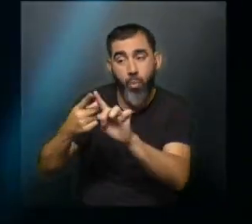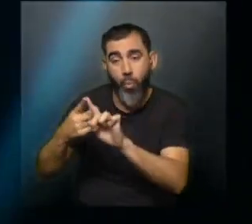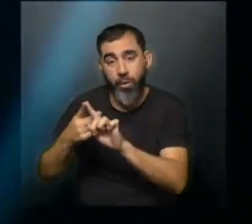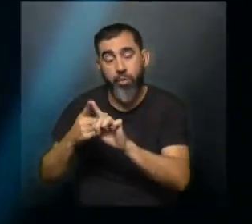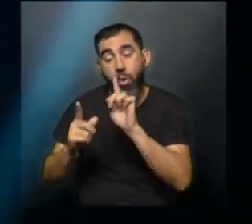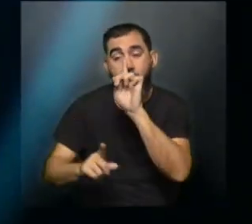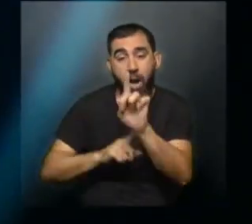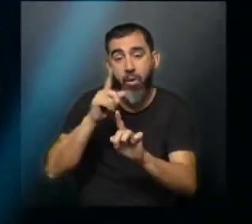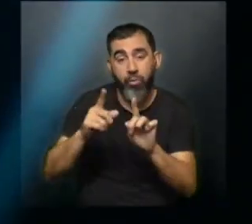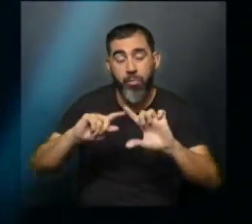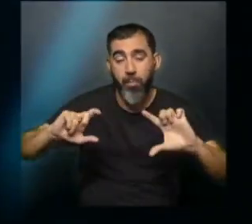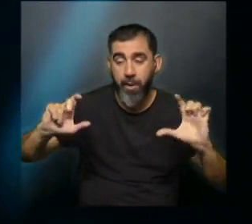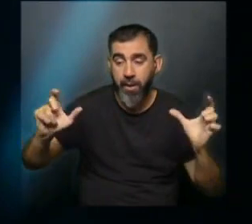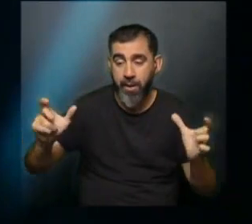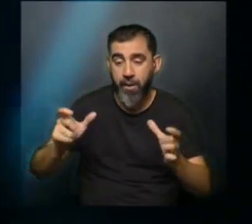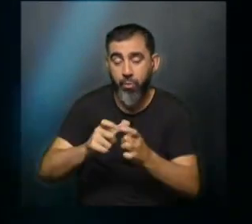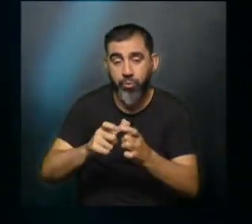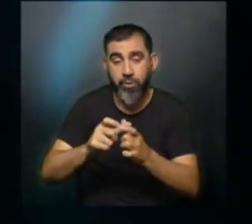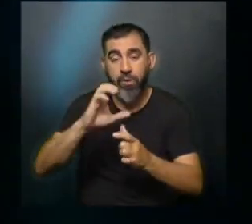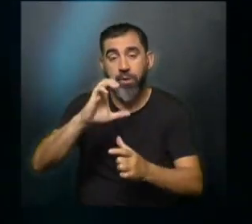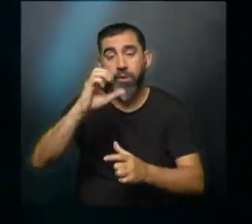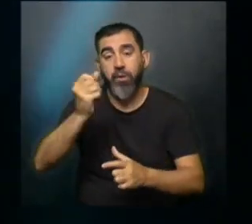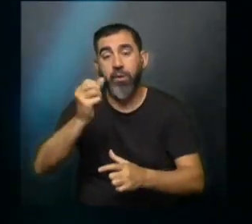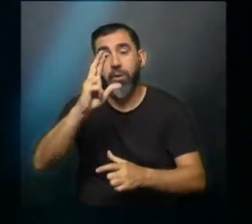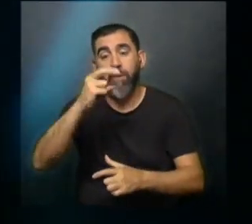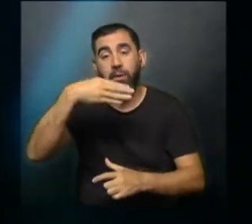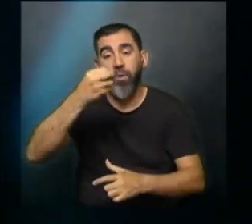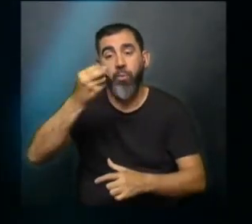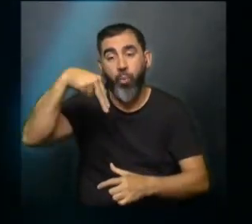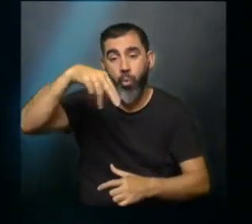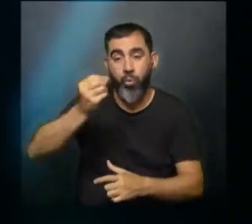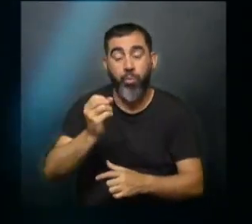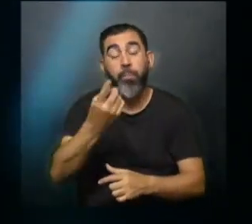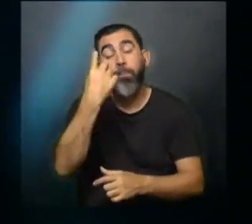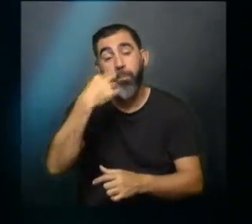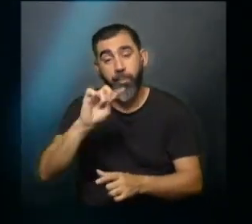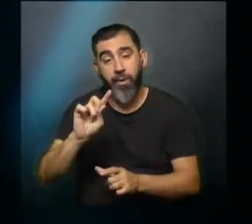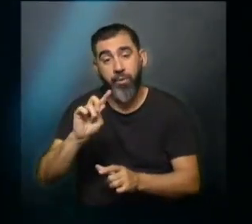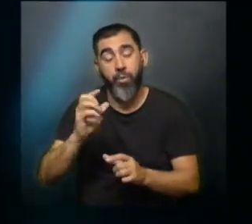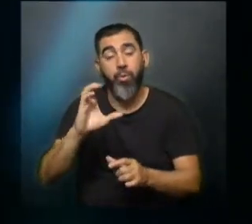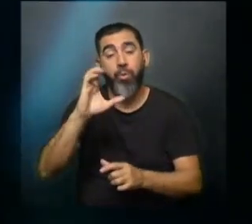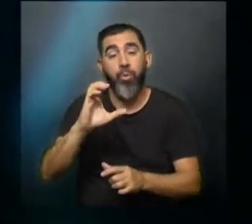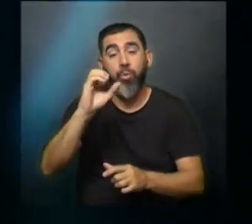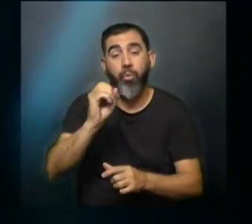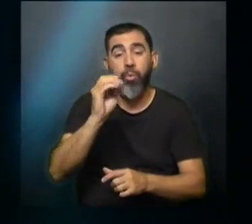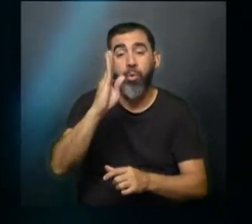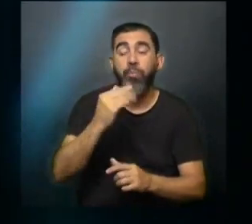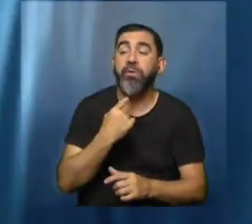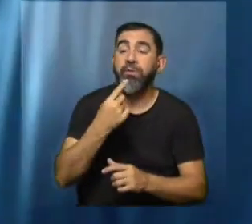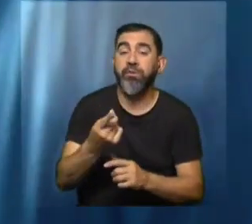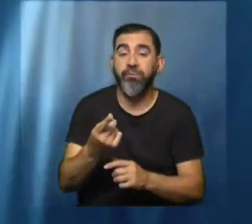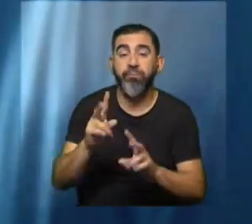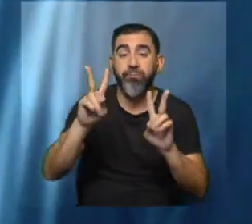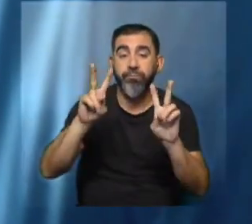de acuerdo para reducir justamente el uso de estos combustibles. Pero en definitiva, la COP nos sirve de marco para una